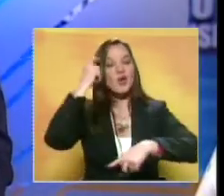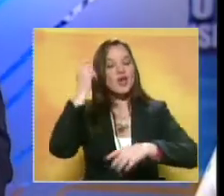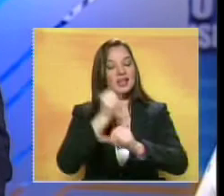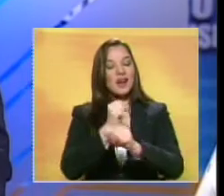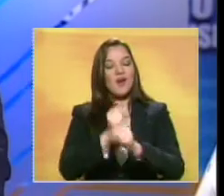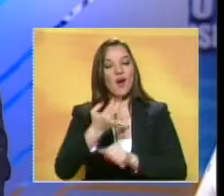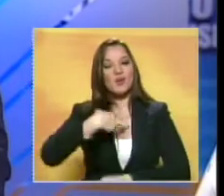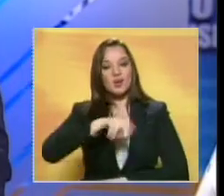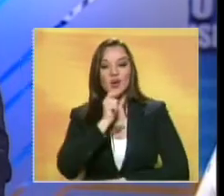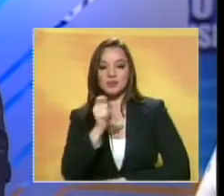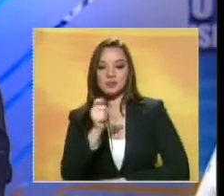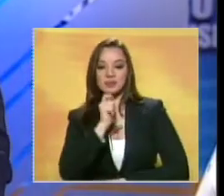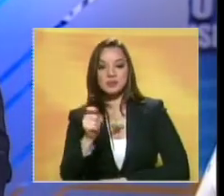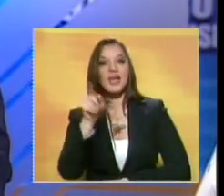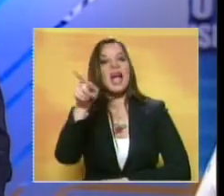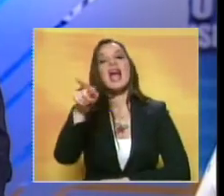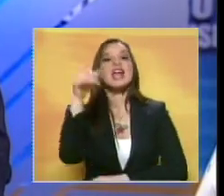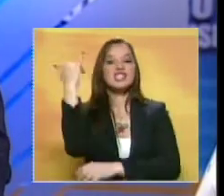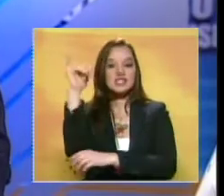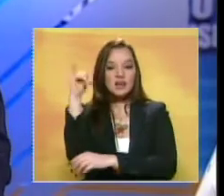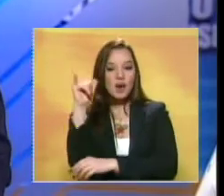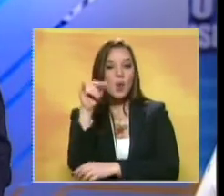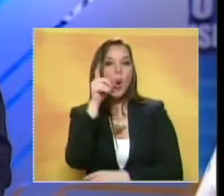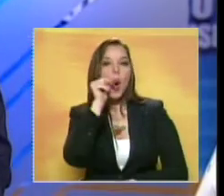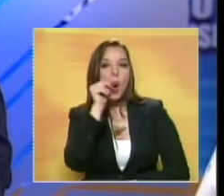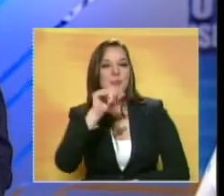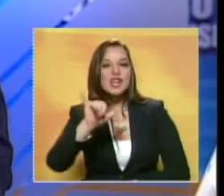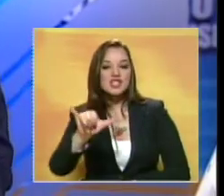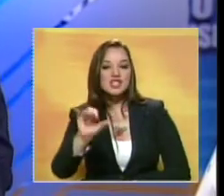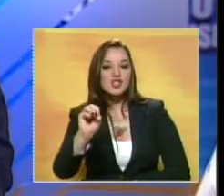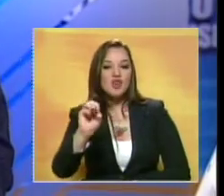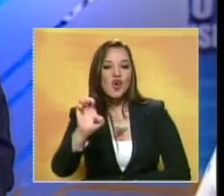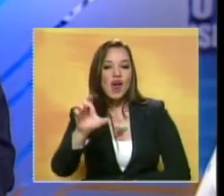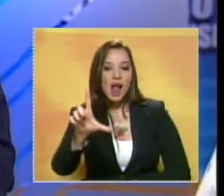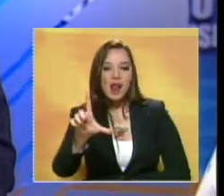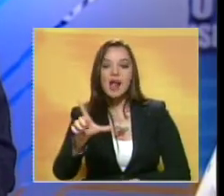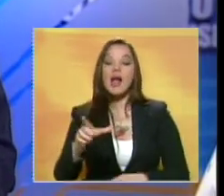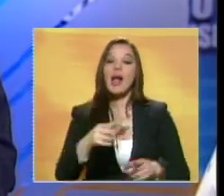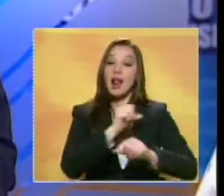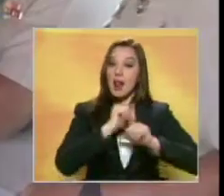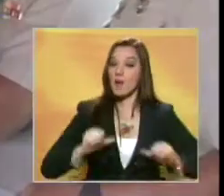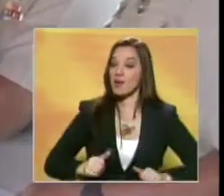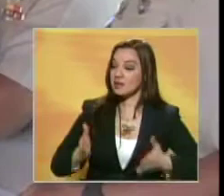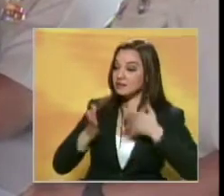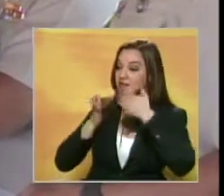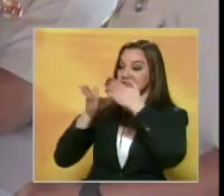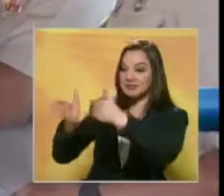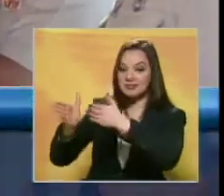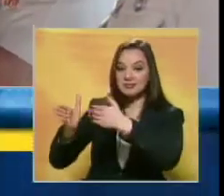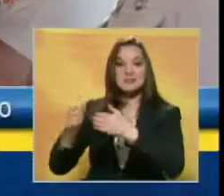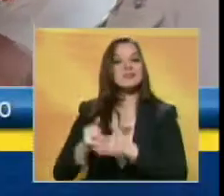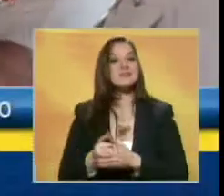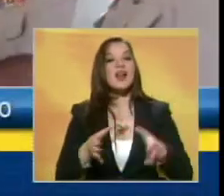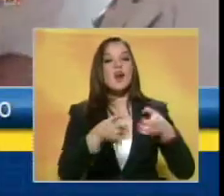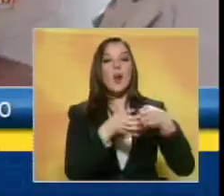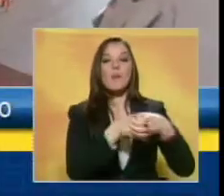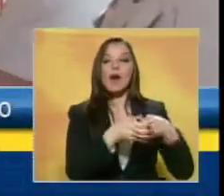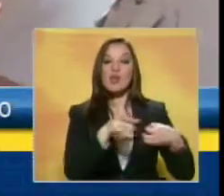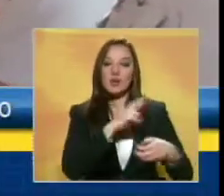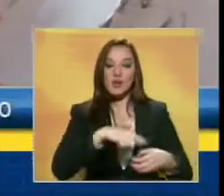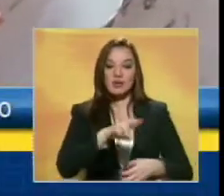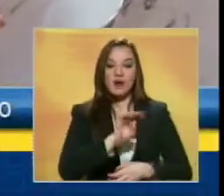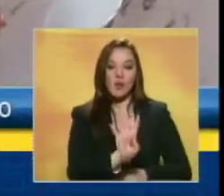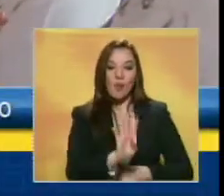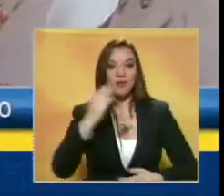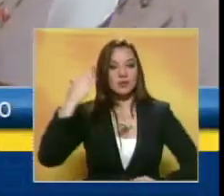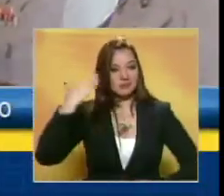nuestro corresponsal en Yaracuy, Joel Vargas, recibió una distinción de manos de la Guardia Nacional Bolivariana. El Comando Regional número 4, a propósito